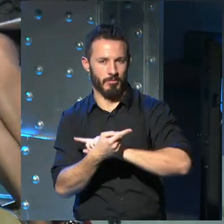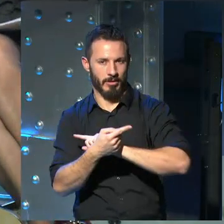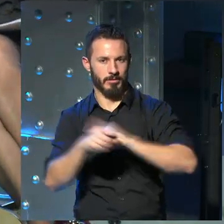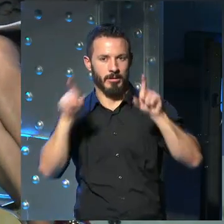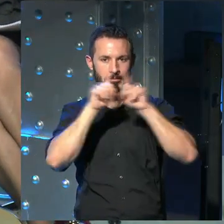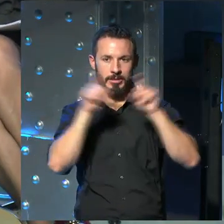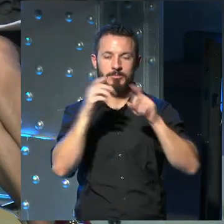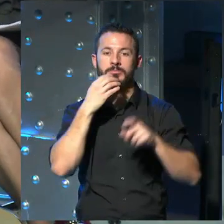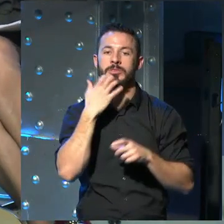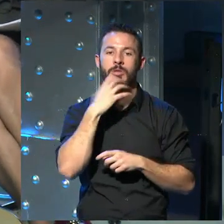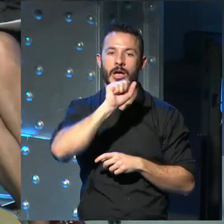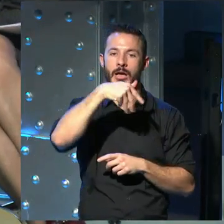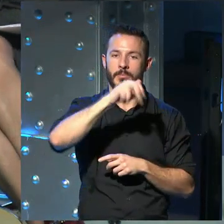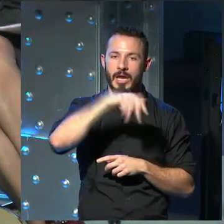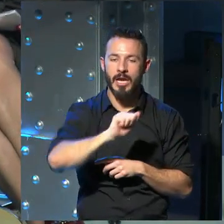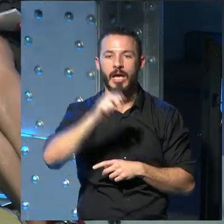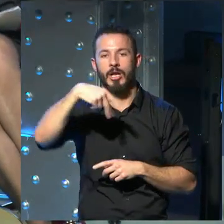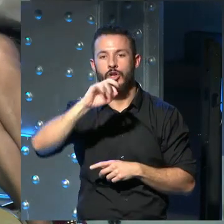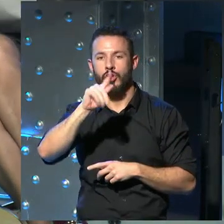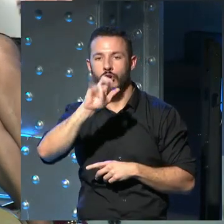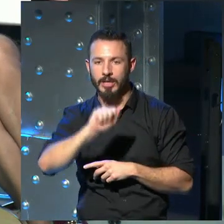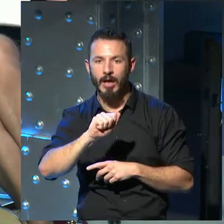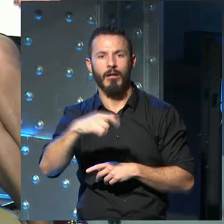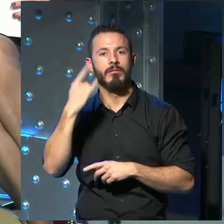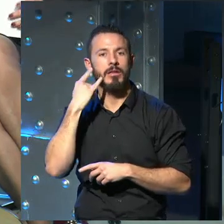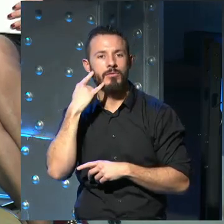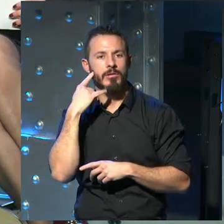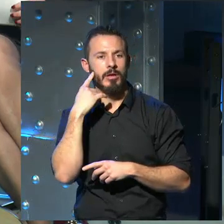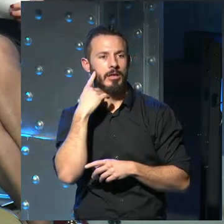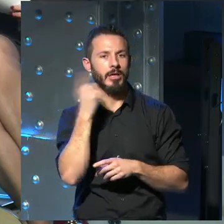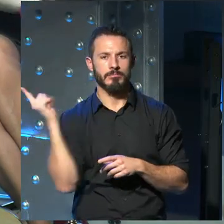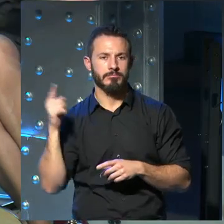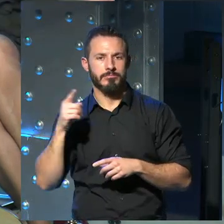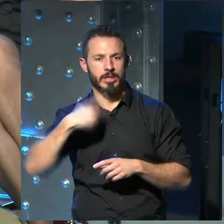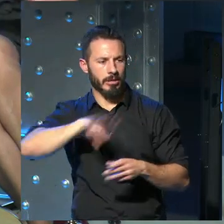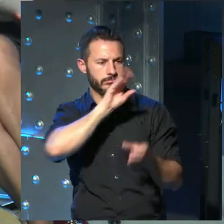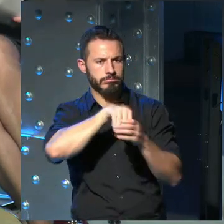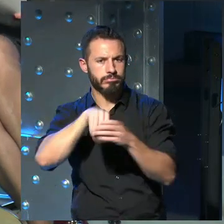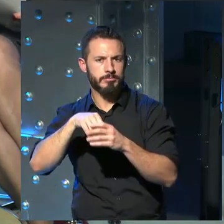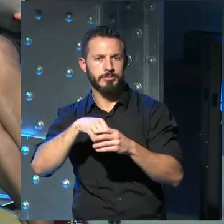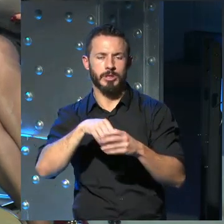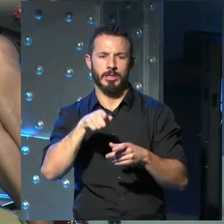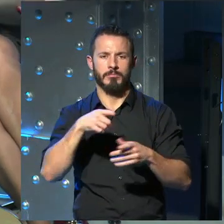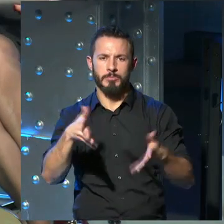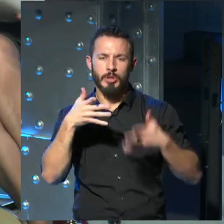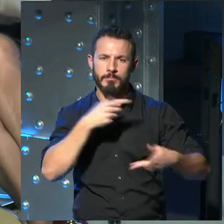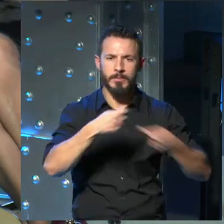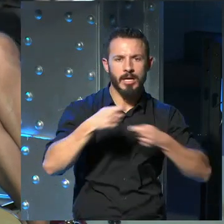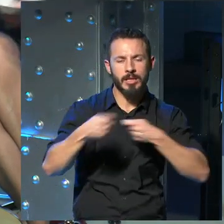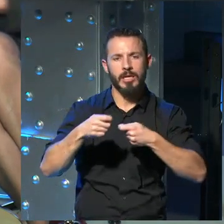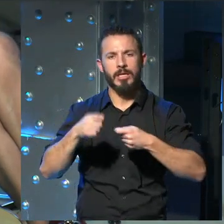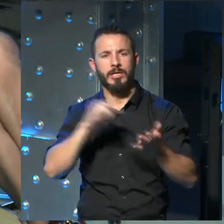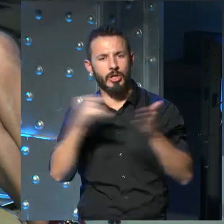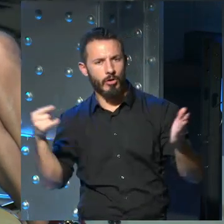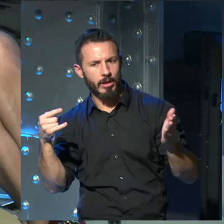grandes compañías como Amena, como Nokia, como la propia Telefónica. Ella es un amante además del marketing y de la